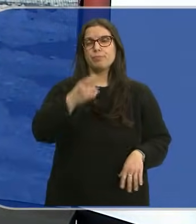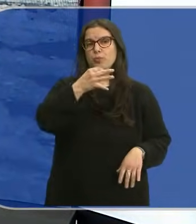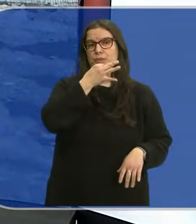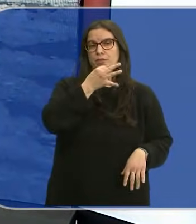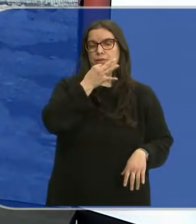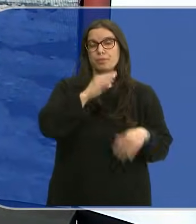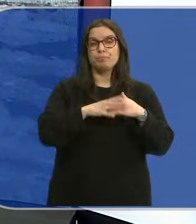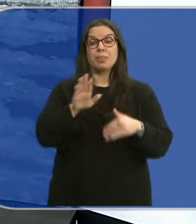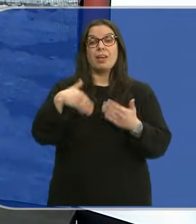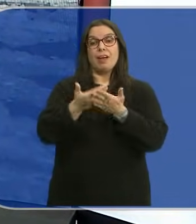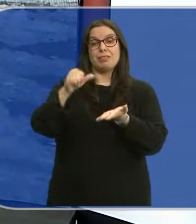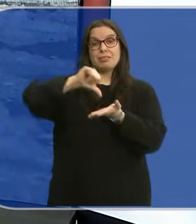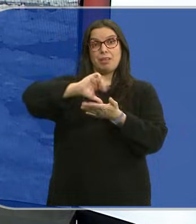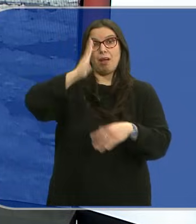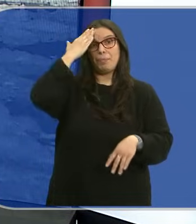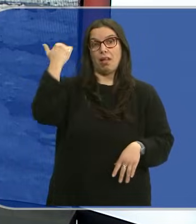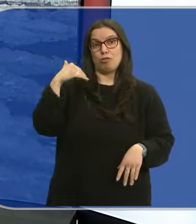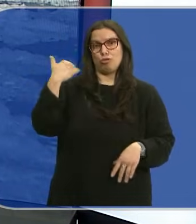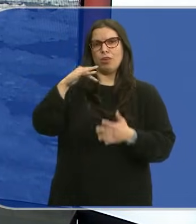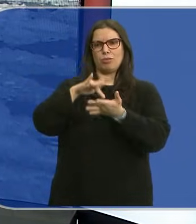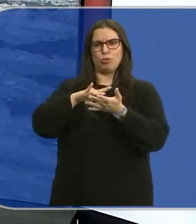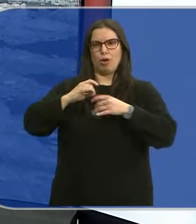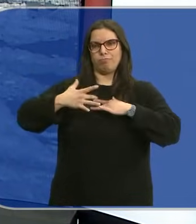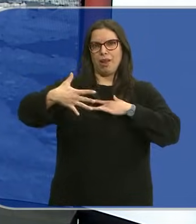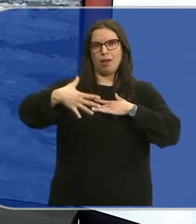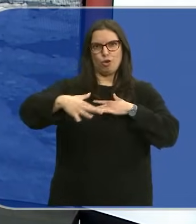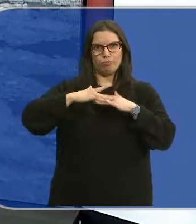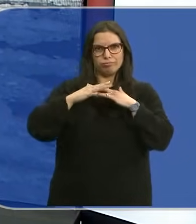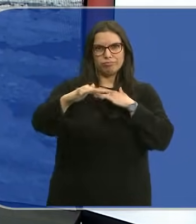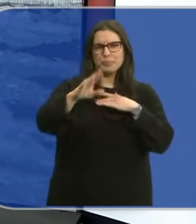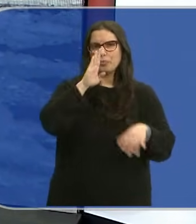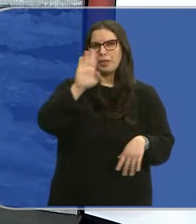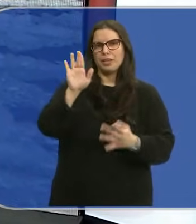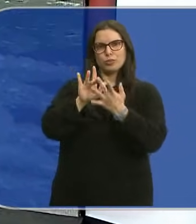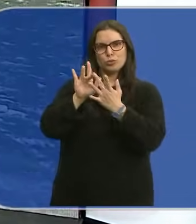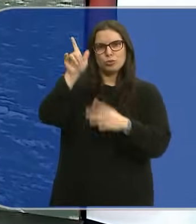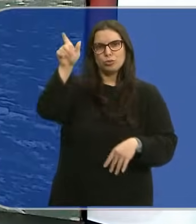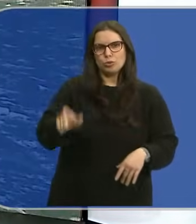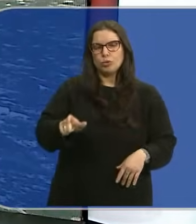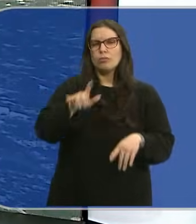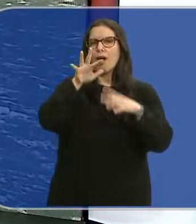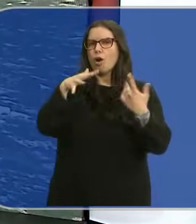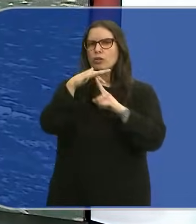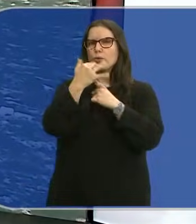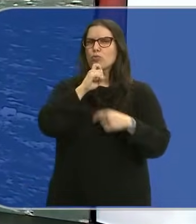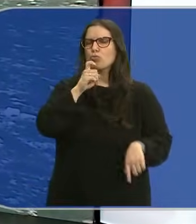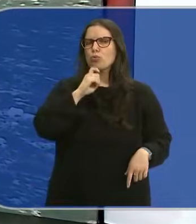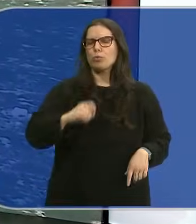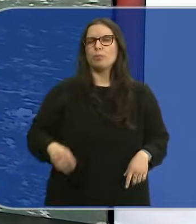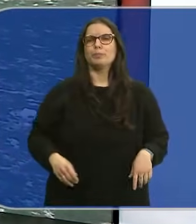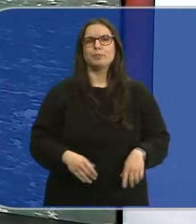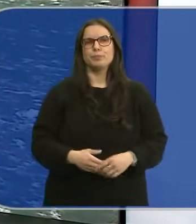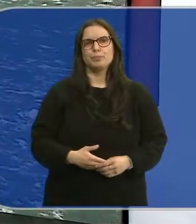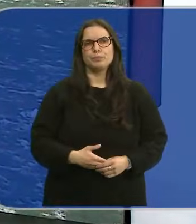Buenas tardes. Incluso la capital soriana ha amanecido cubierta de blanco. Vamos en directo hasta allí. ¿Cómo está la situación ahora, Jimena